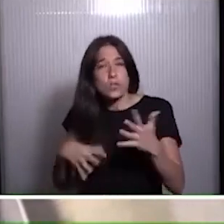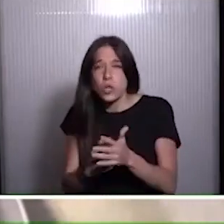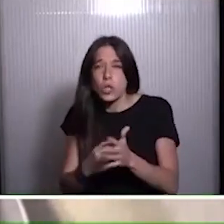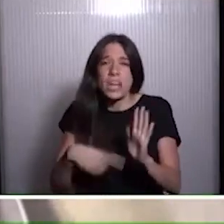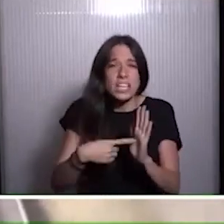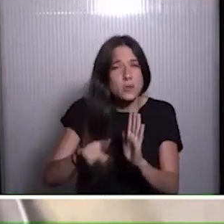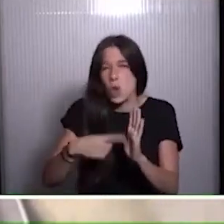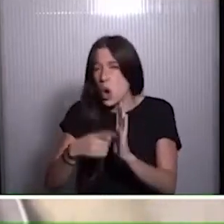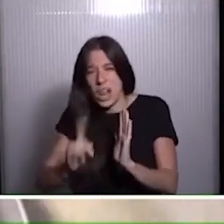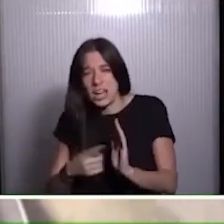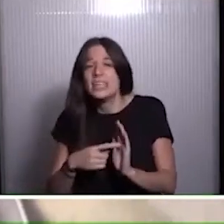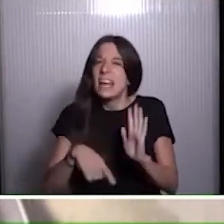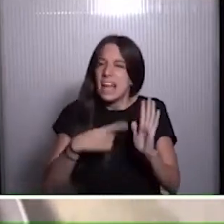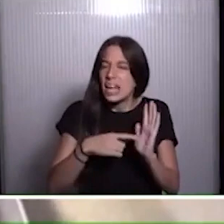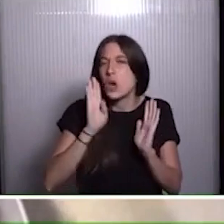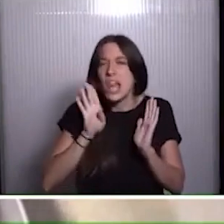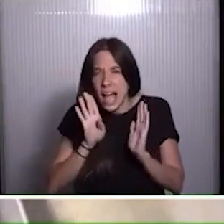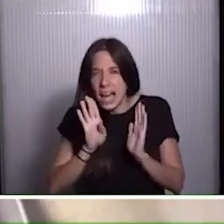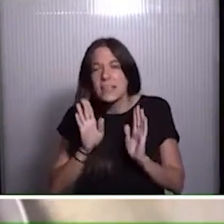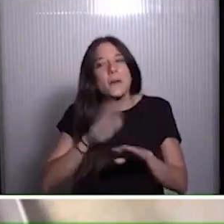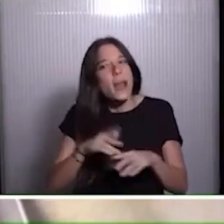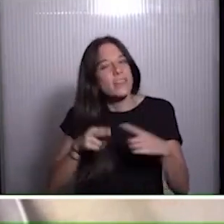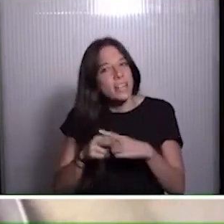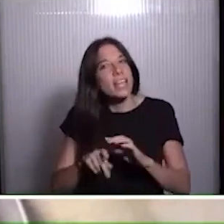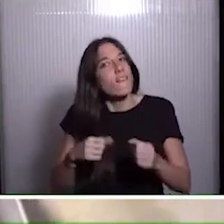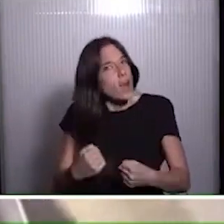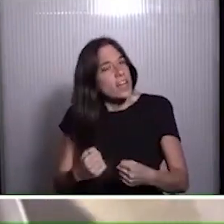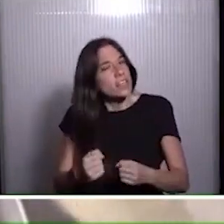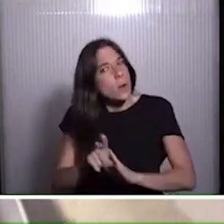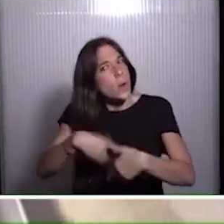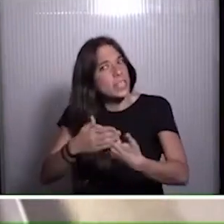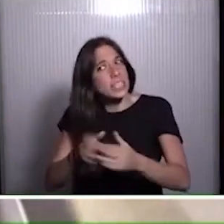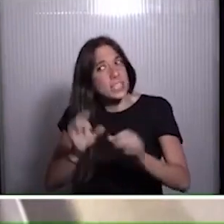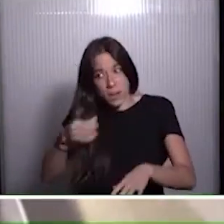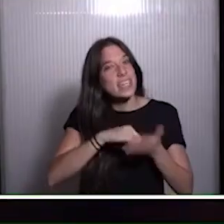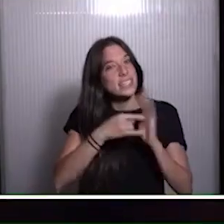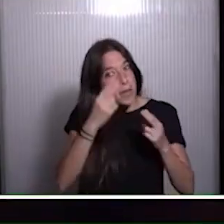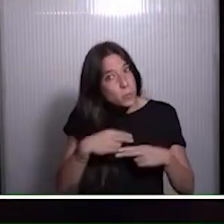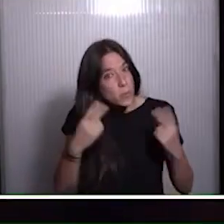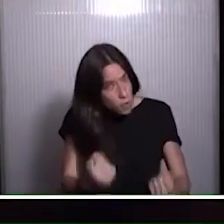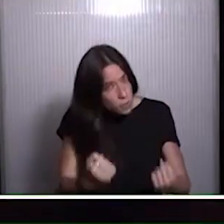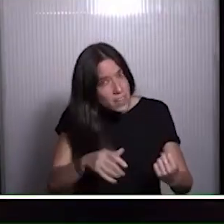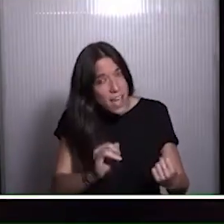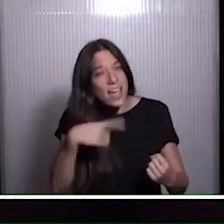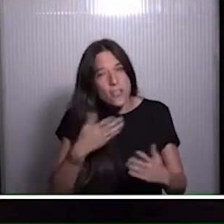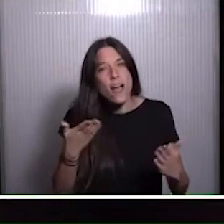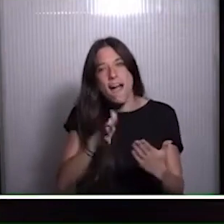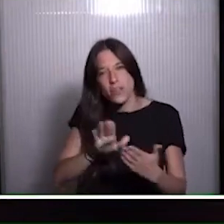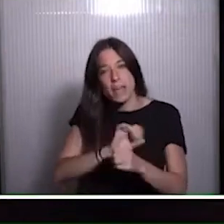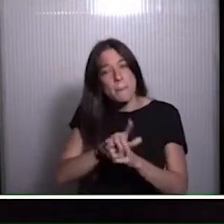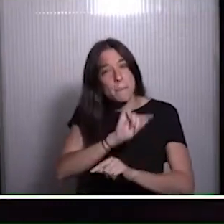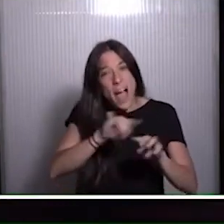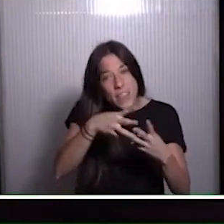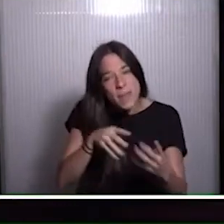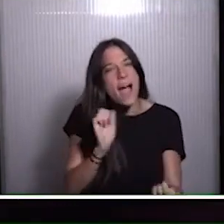ilegales o ilegales para evitar que las fuerzas progresistas como las nuestras entren en los gobiernos la ministra ha asegurado que el neoliberalismo